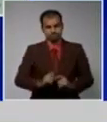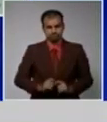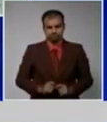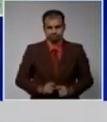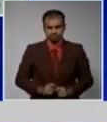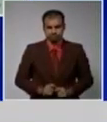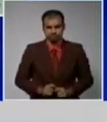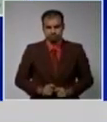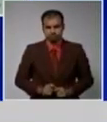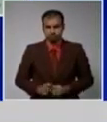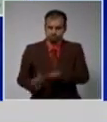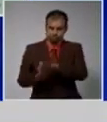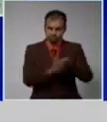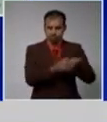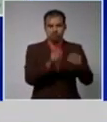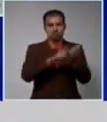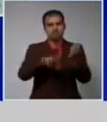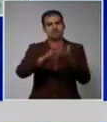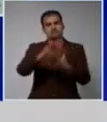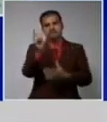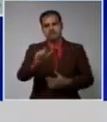Mayagüez que confirma 4 casos ayer.